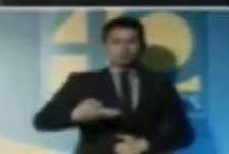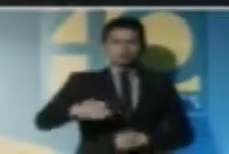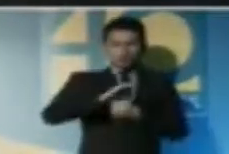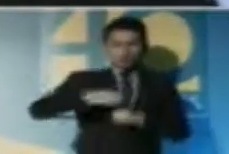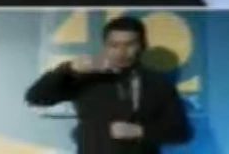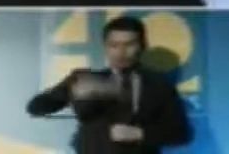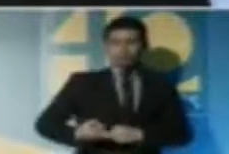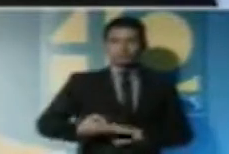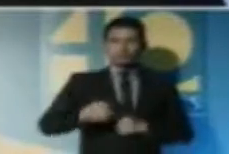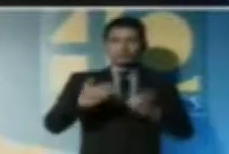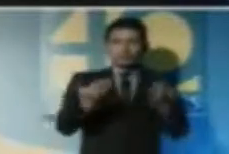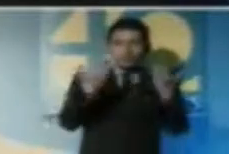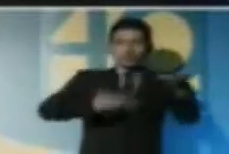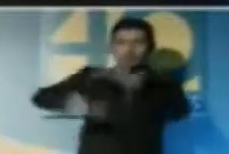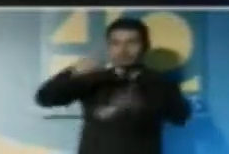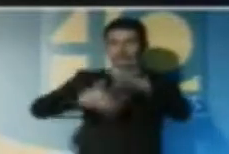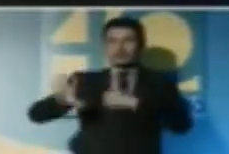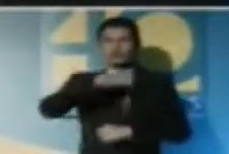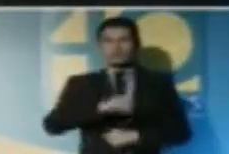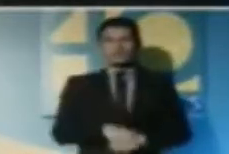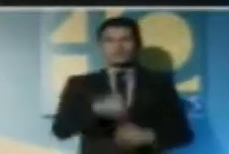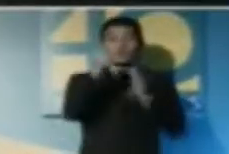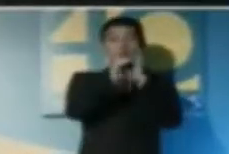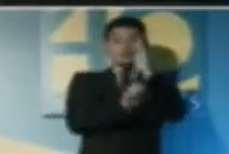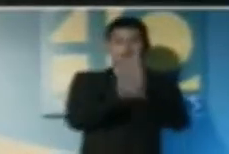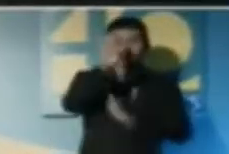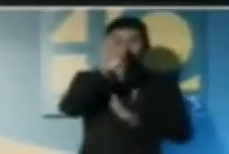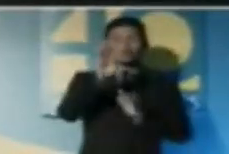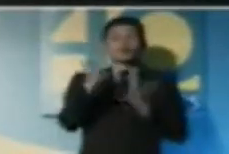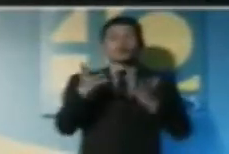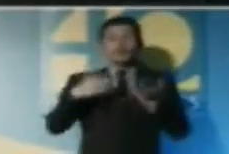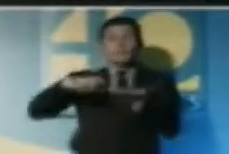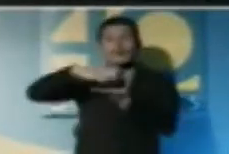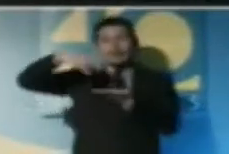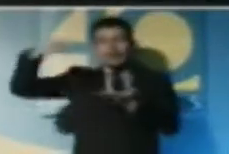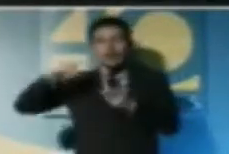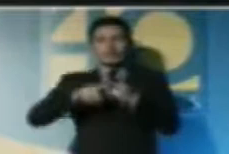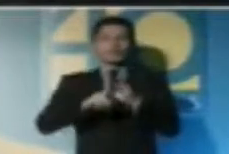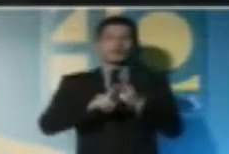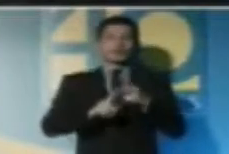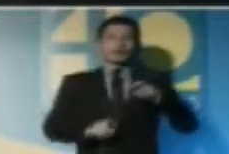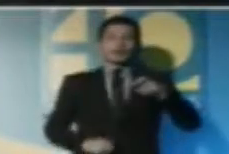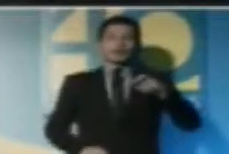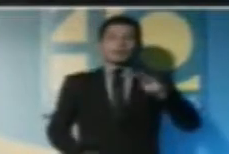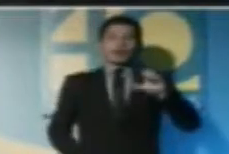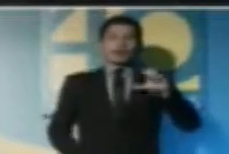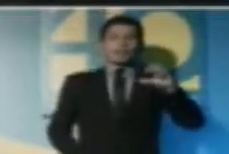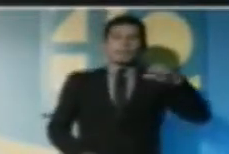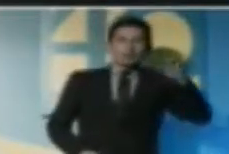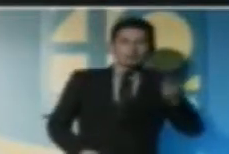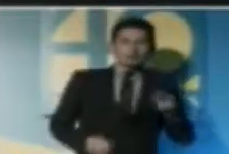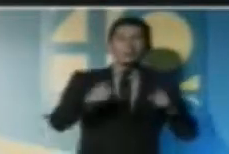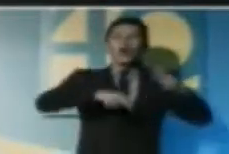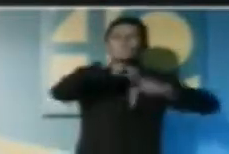beneficien a todos. Los programas de desarrollo y paz del Magdalena Medio, de Valle Paz o los de reconstrucción